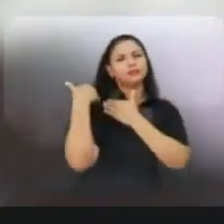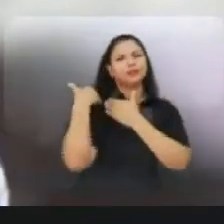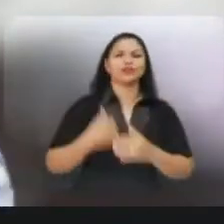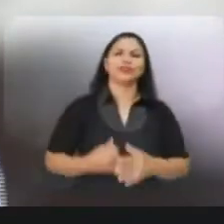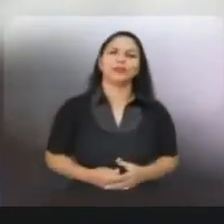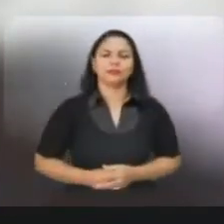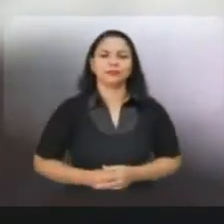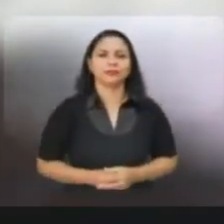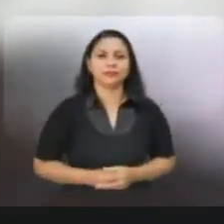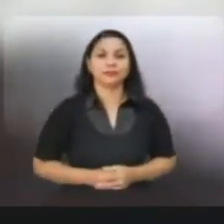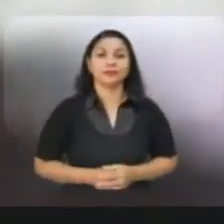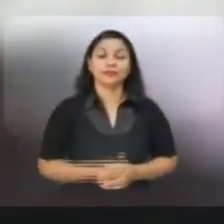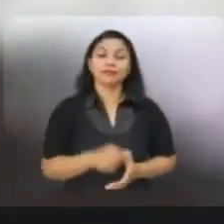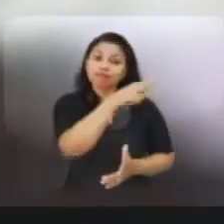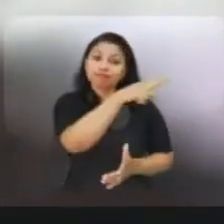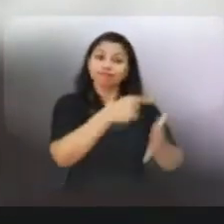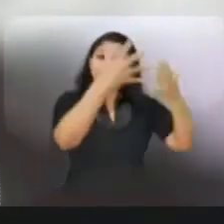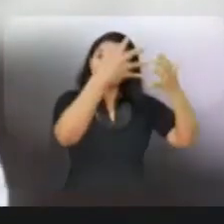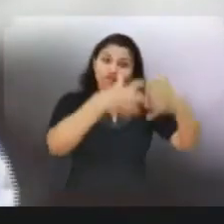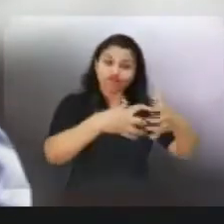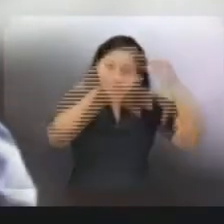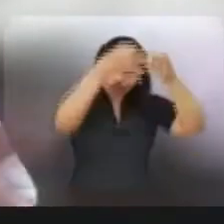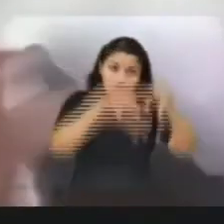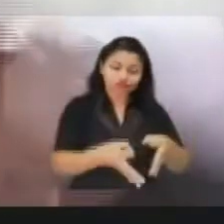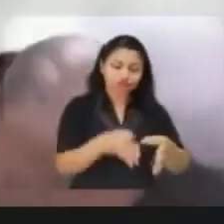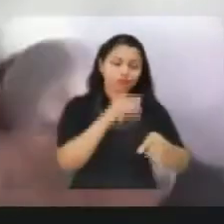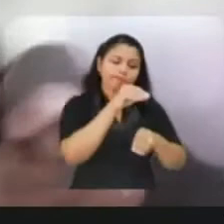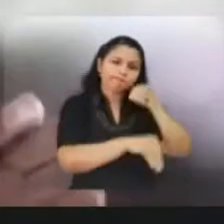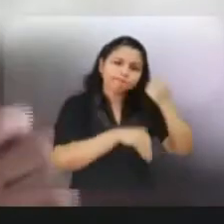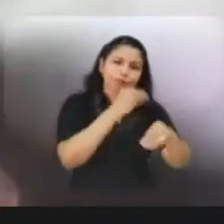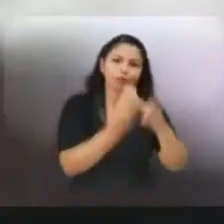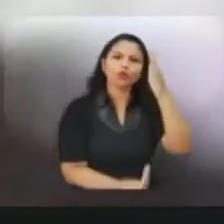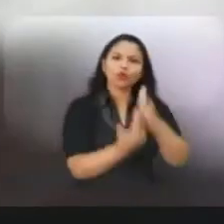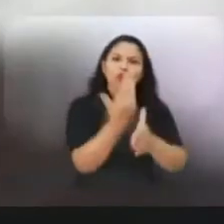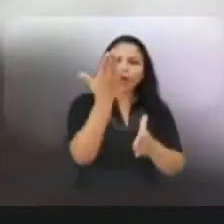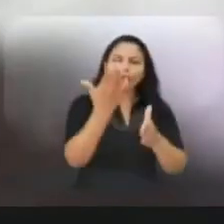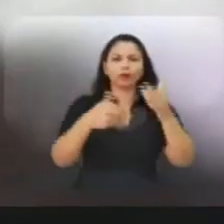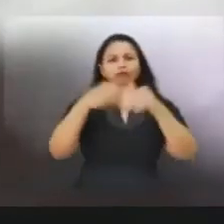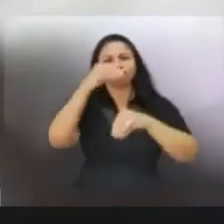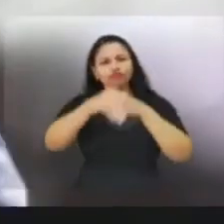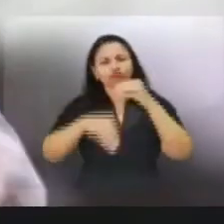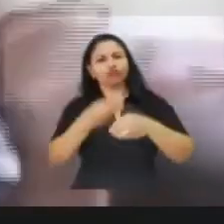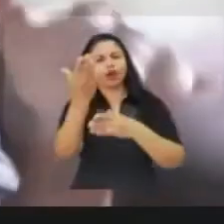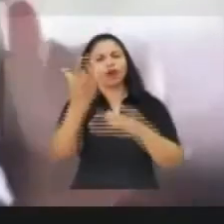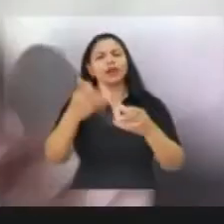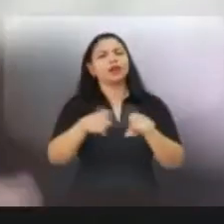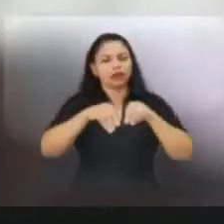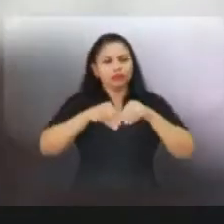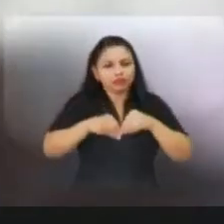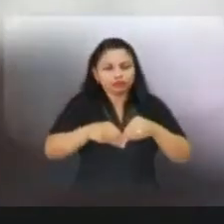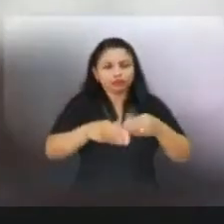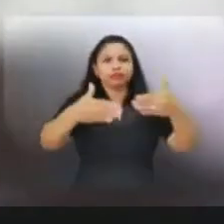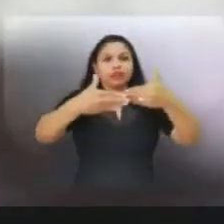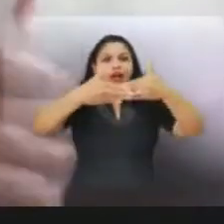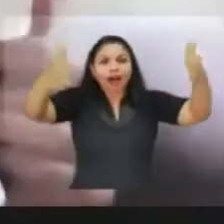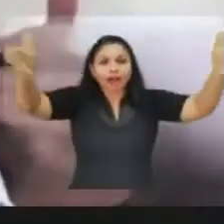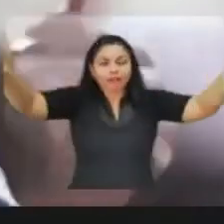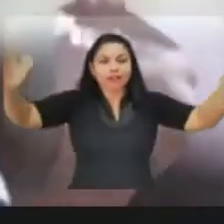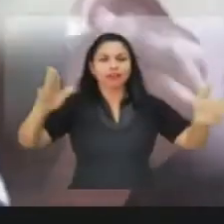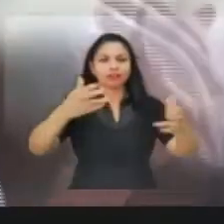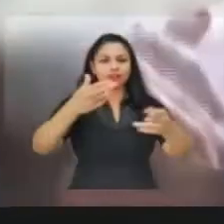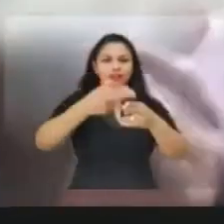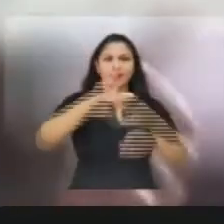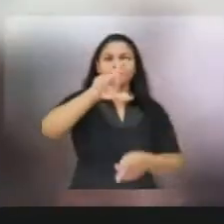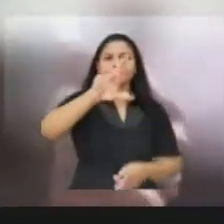que diseñen sus propias redes y que se integren al mundo de las redes públicas, que podemos decir a las redes que donde